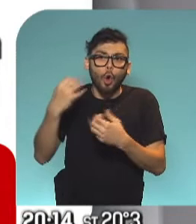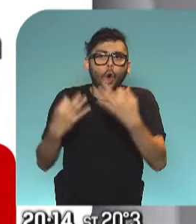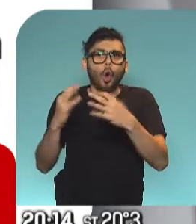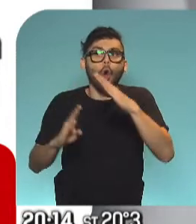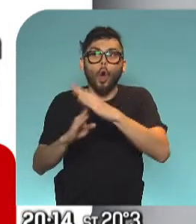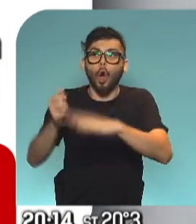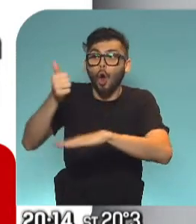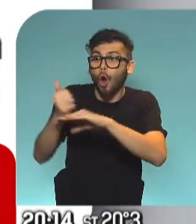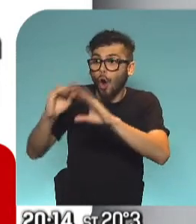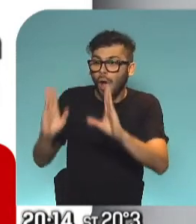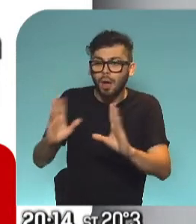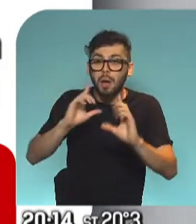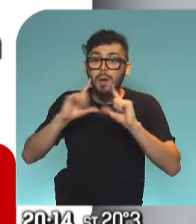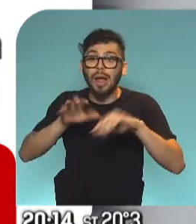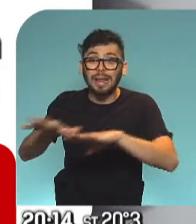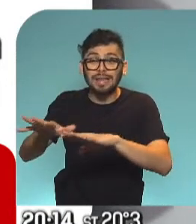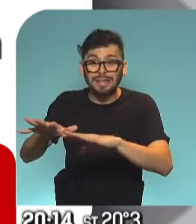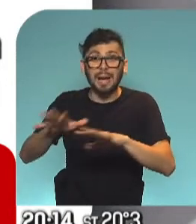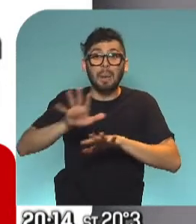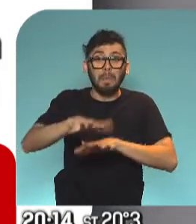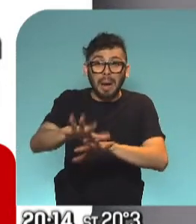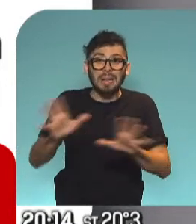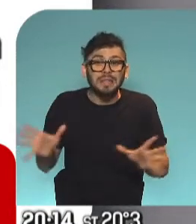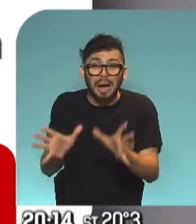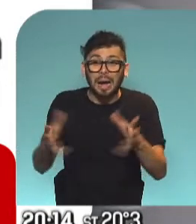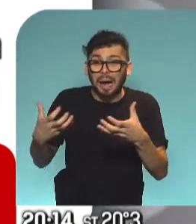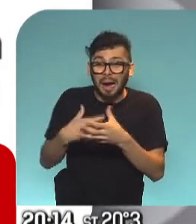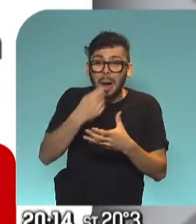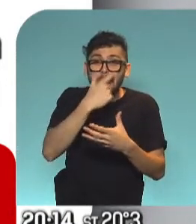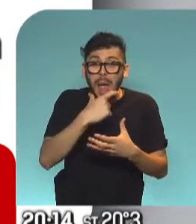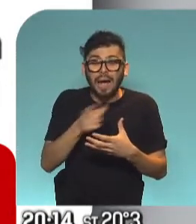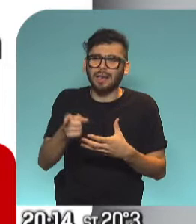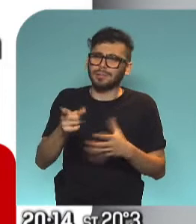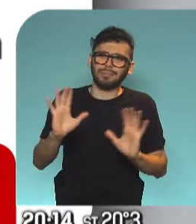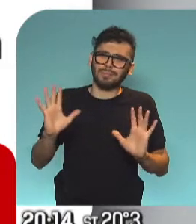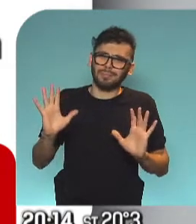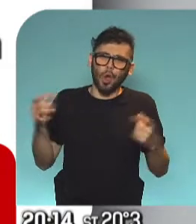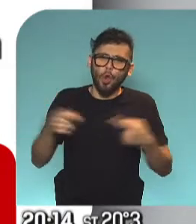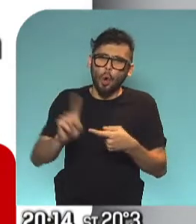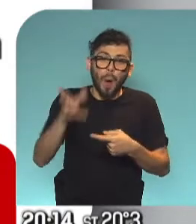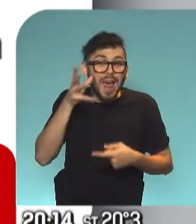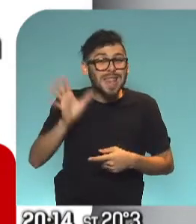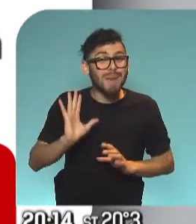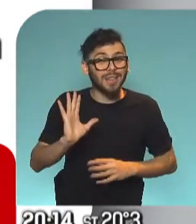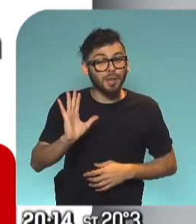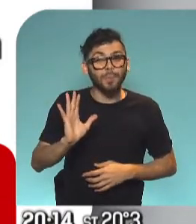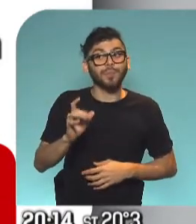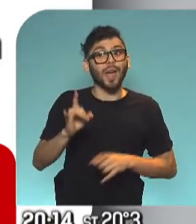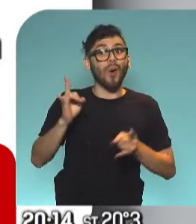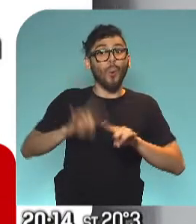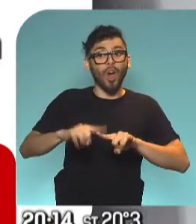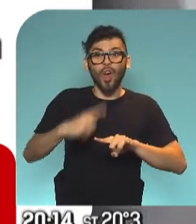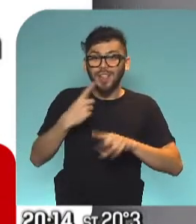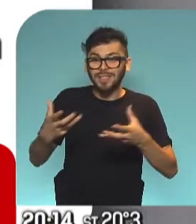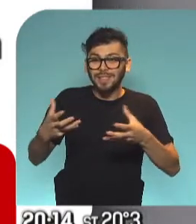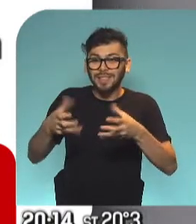motorizada por el macrismo, es un hecho de extrema gravedad. Y ahí está el punto, ¿no? Motorizada por el macrismo, dice el ministro del Interior,